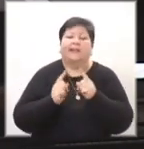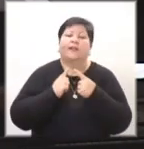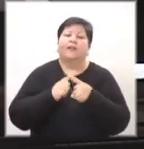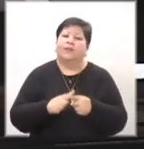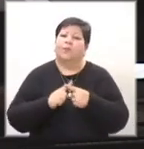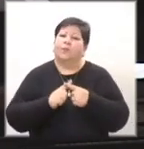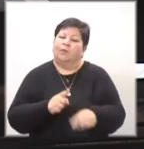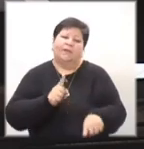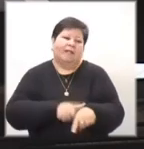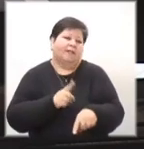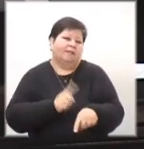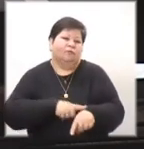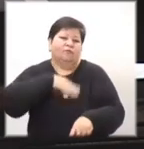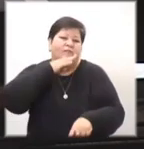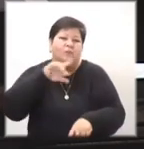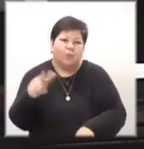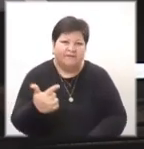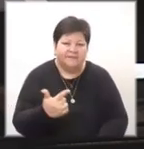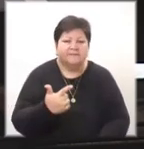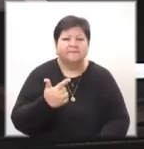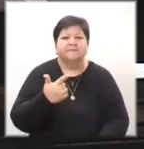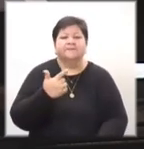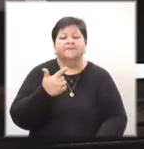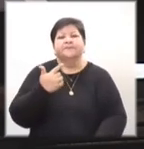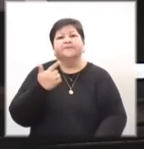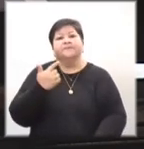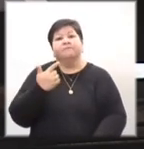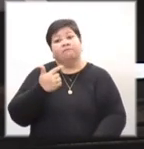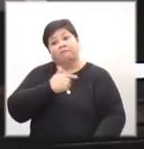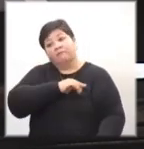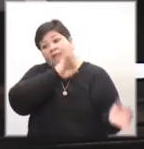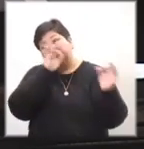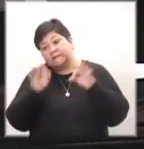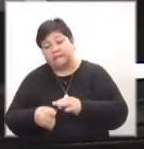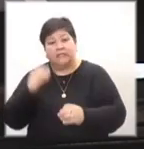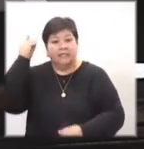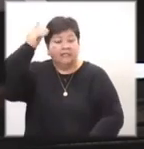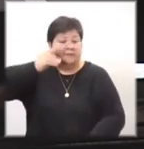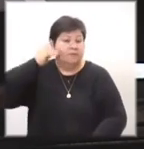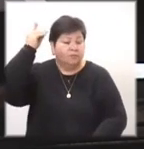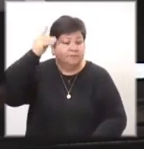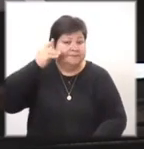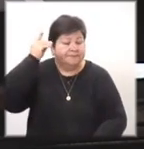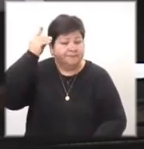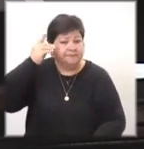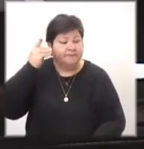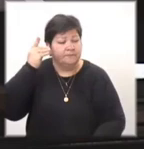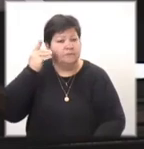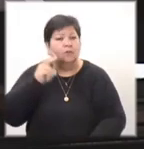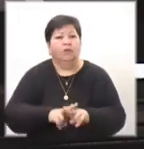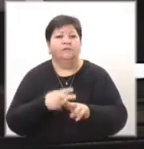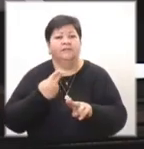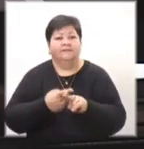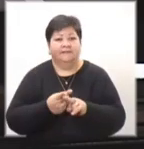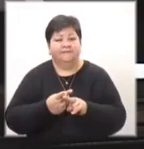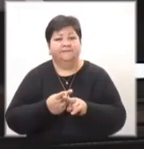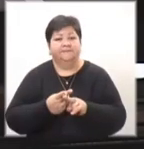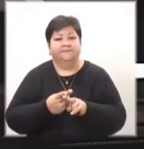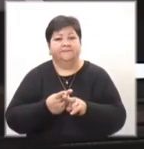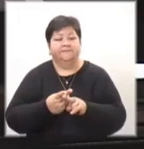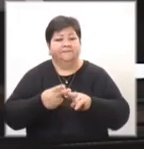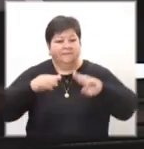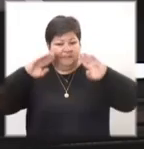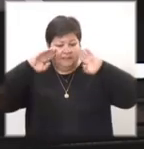el tiempo suficiente, llegó a la Cámara de Representantes, donde nuevamente el tratamiento